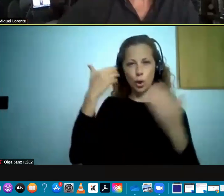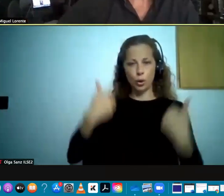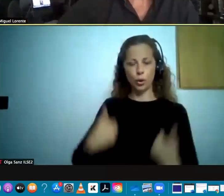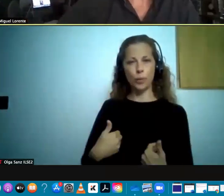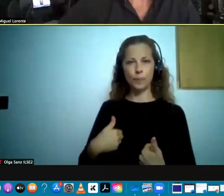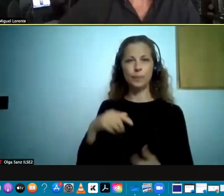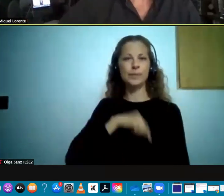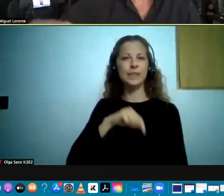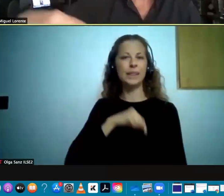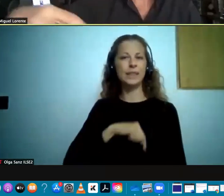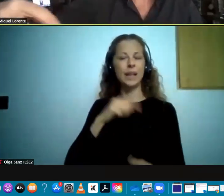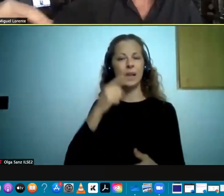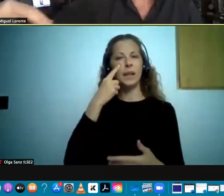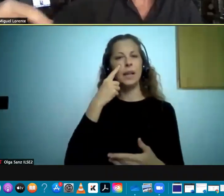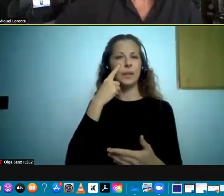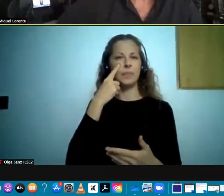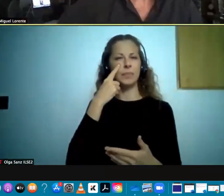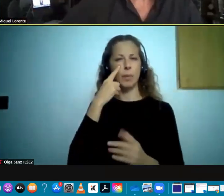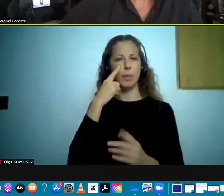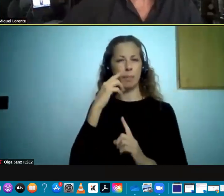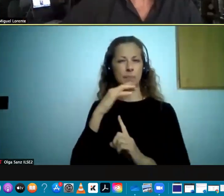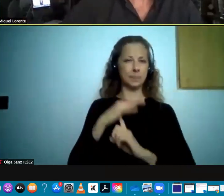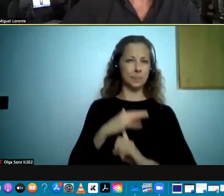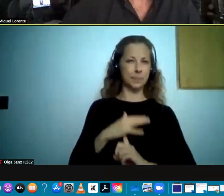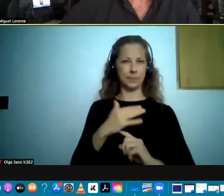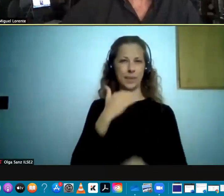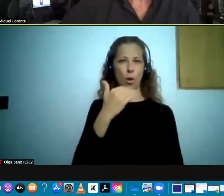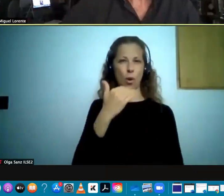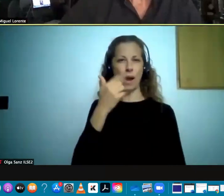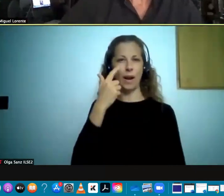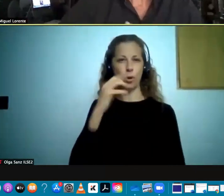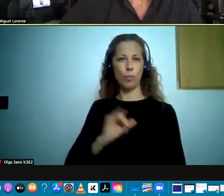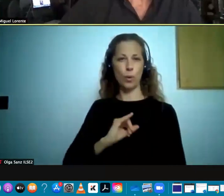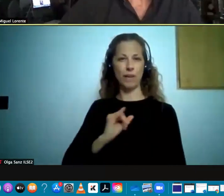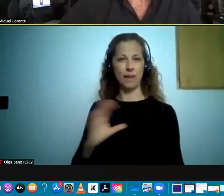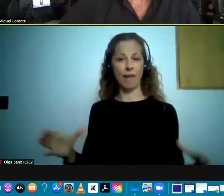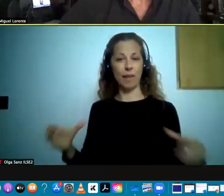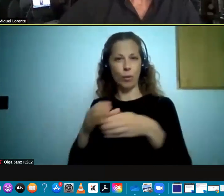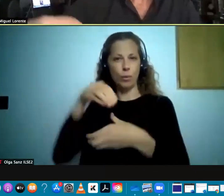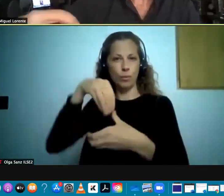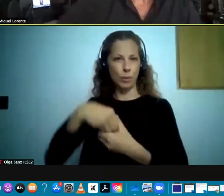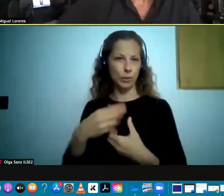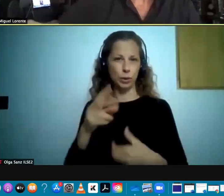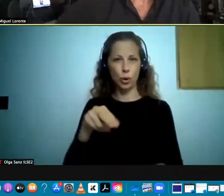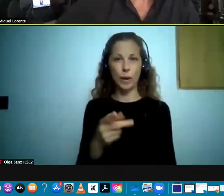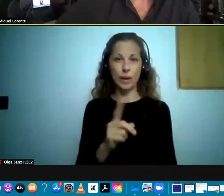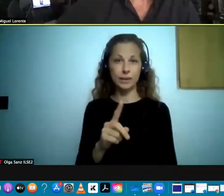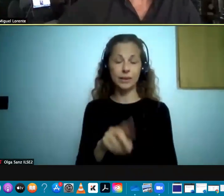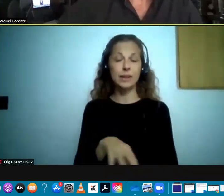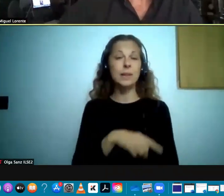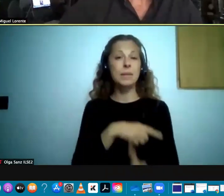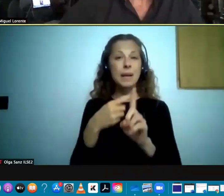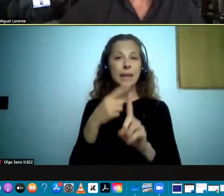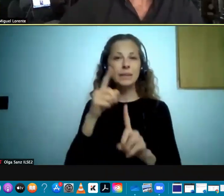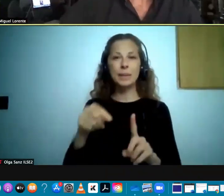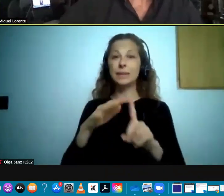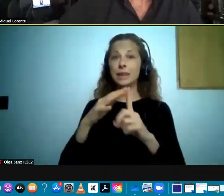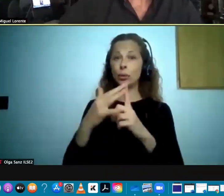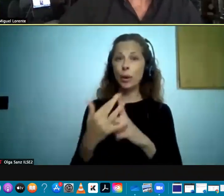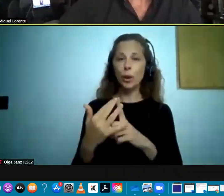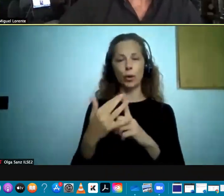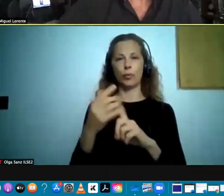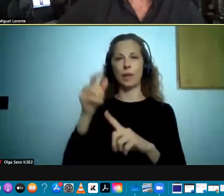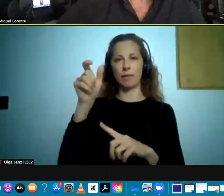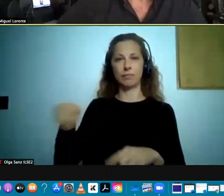vas a perder como hombre, no te van a considerar parte del grupo, y al mismo tiempo esa situación de no reconocimiento